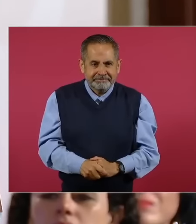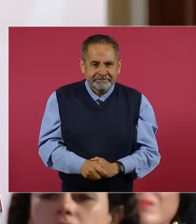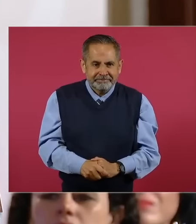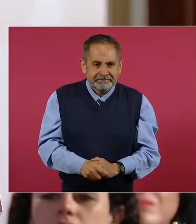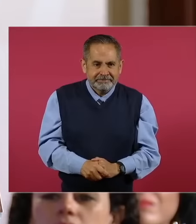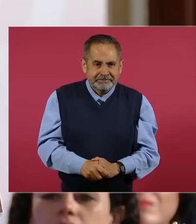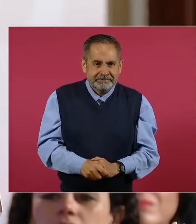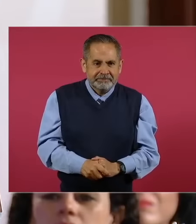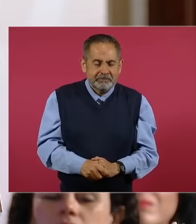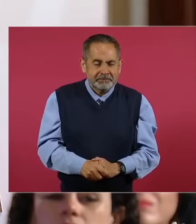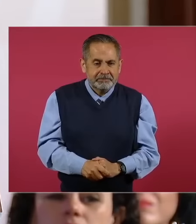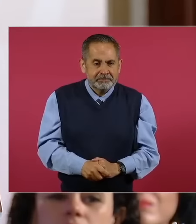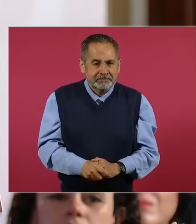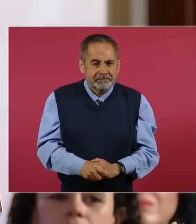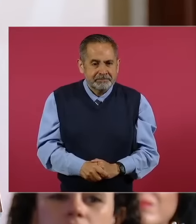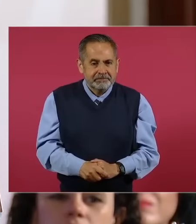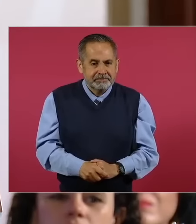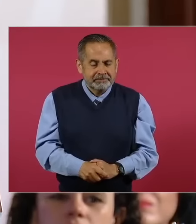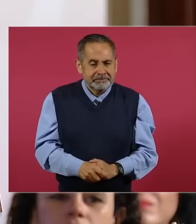y